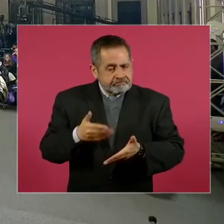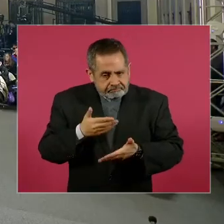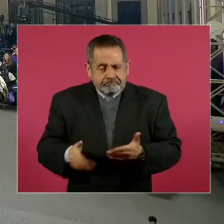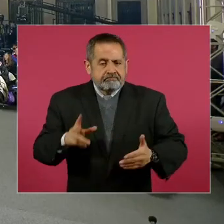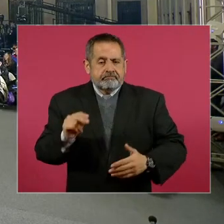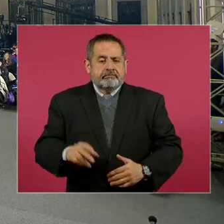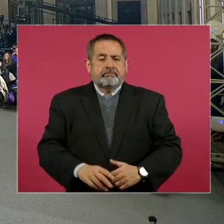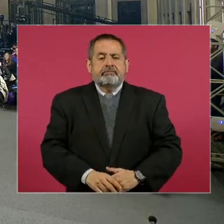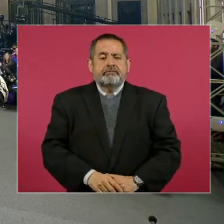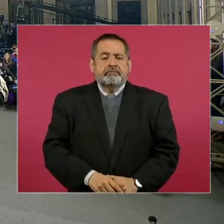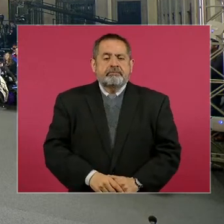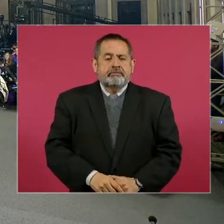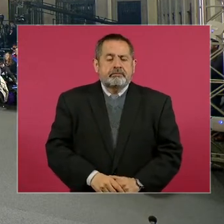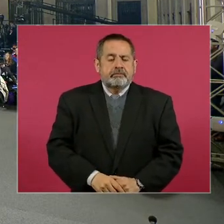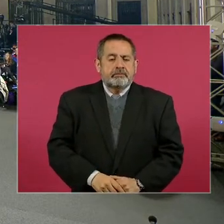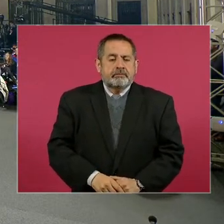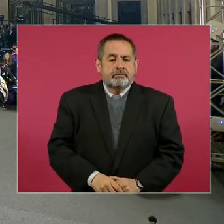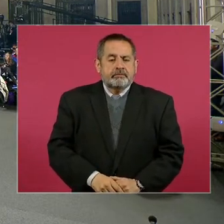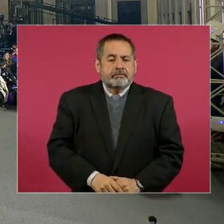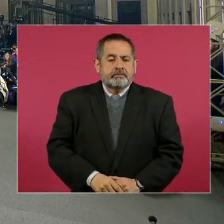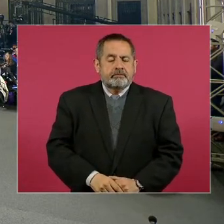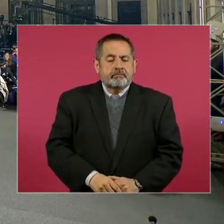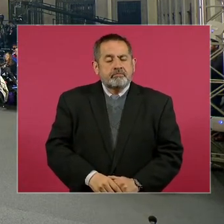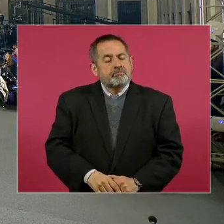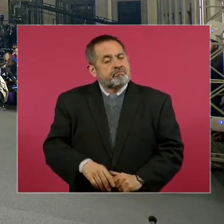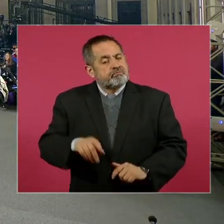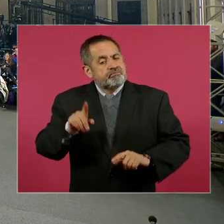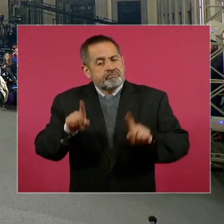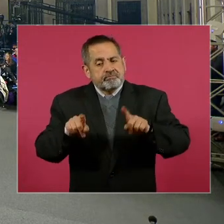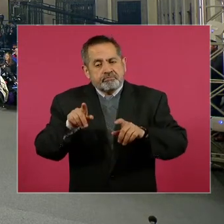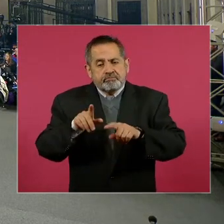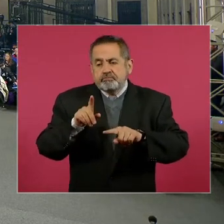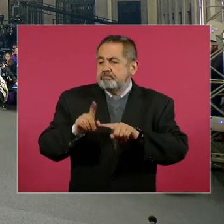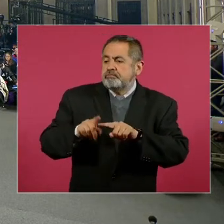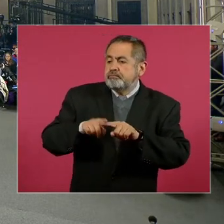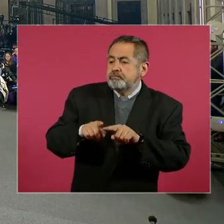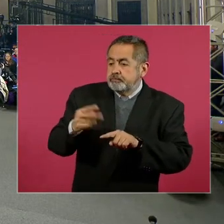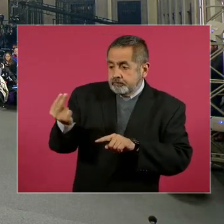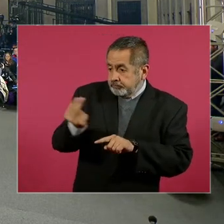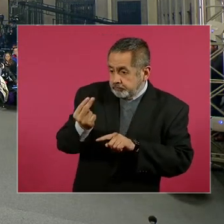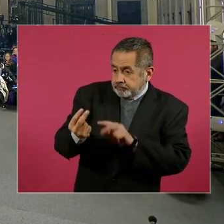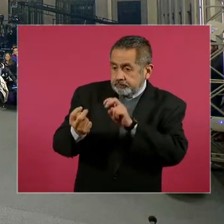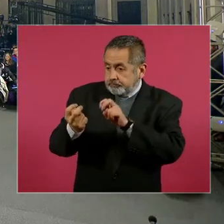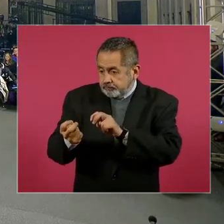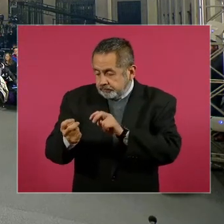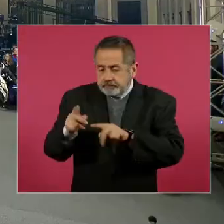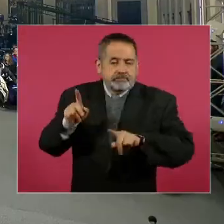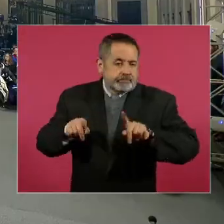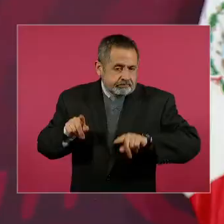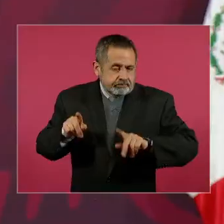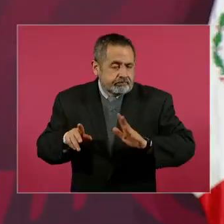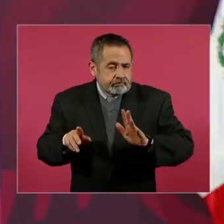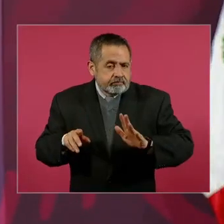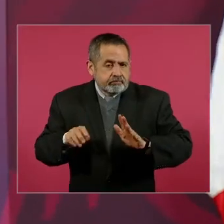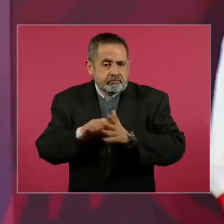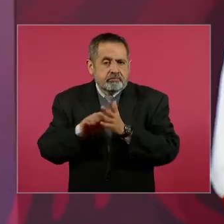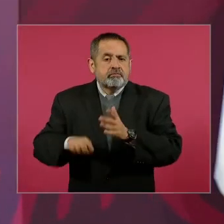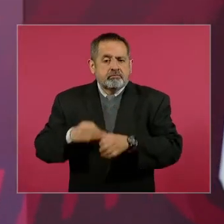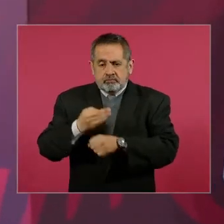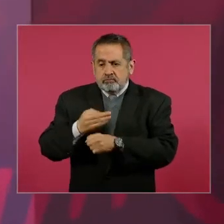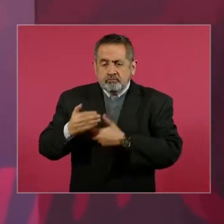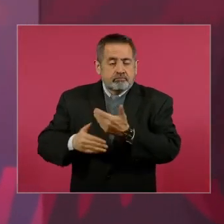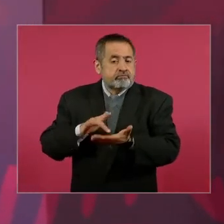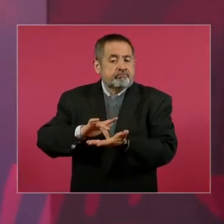envíos? Dependiendo de quien lo necesite, porque ya hay un buen abasto